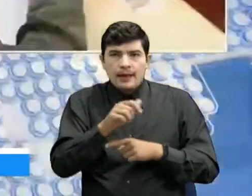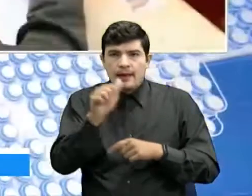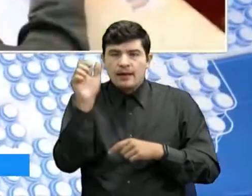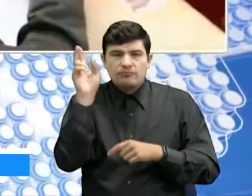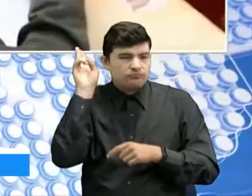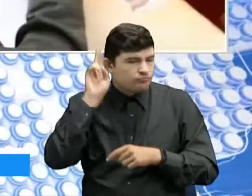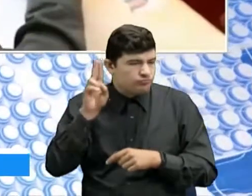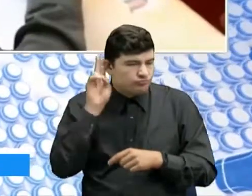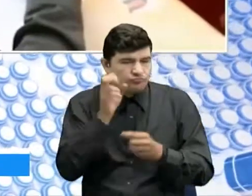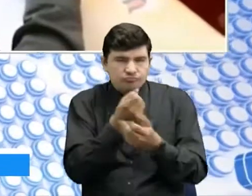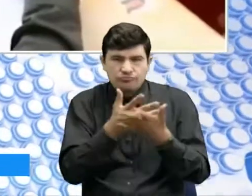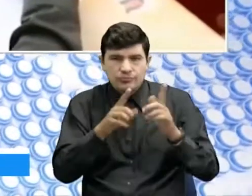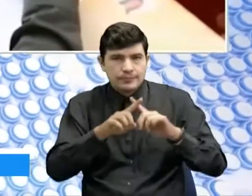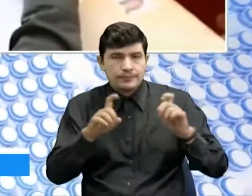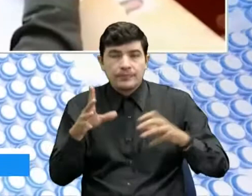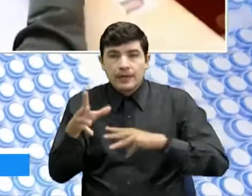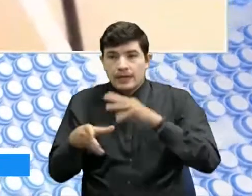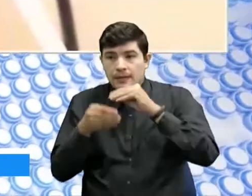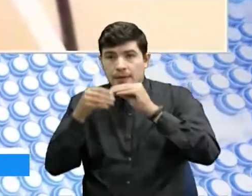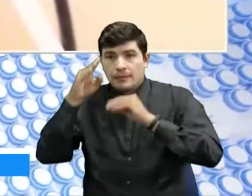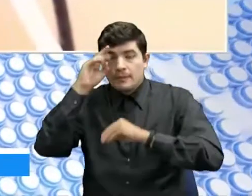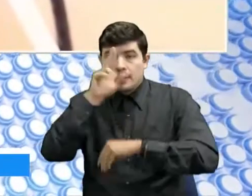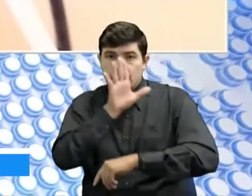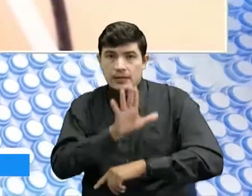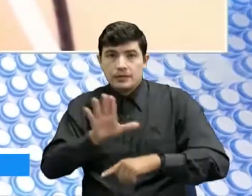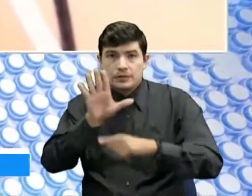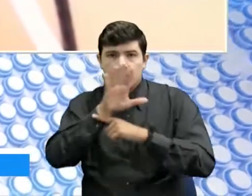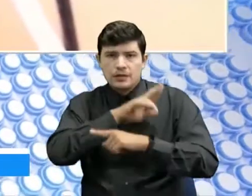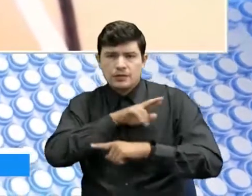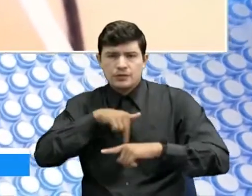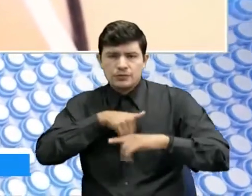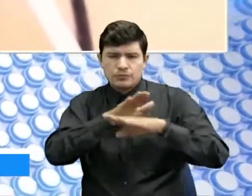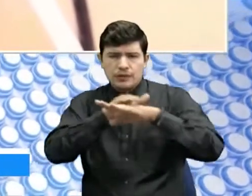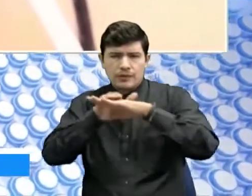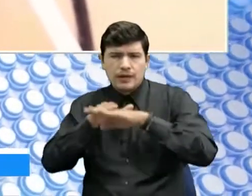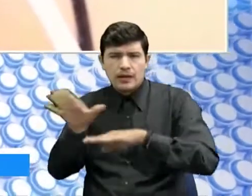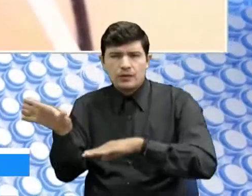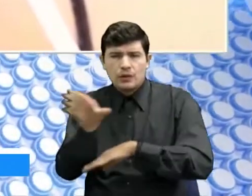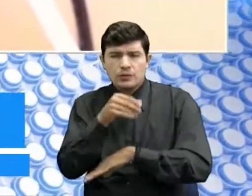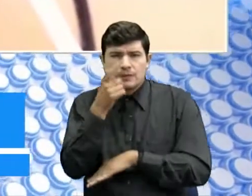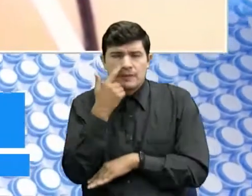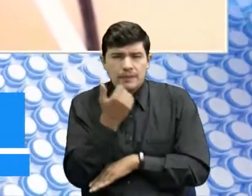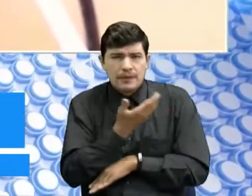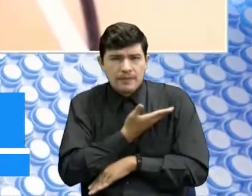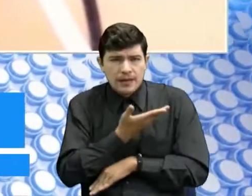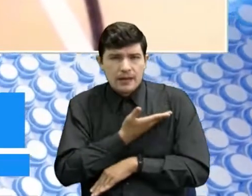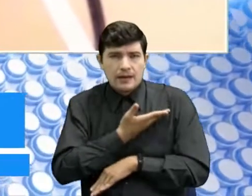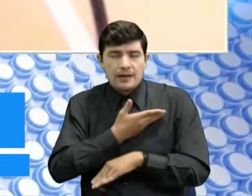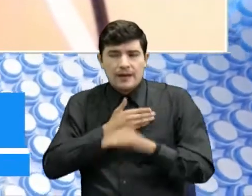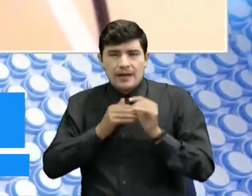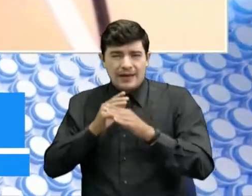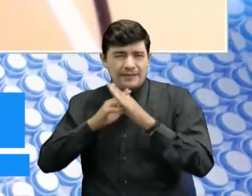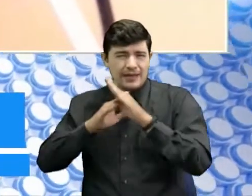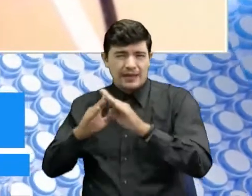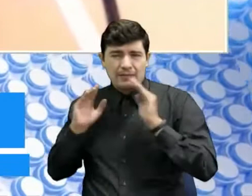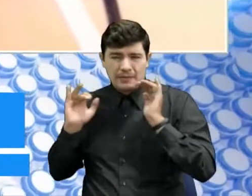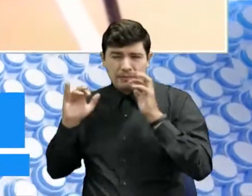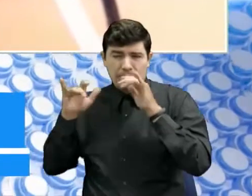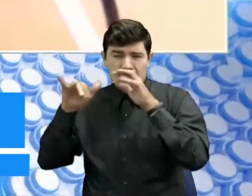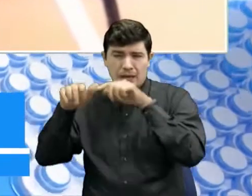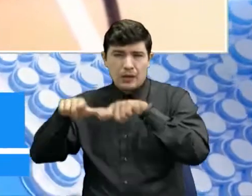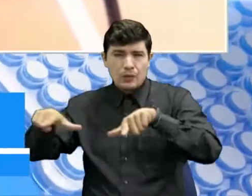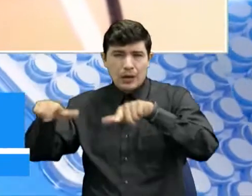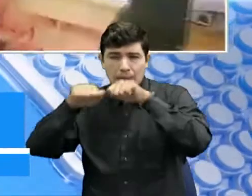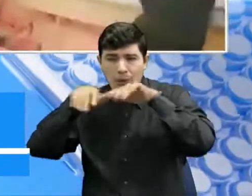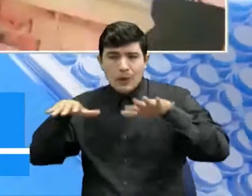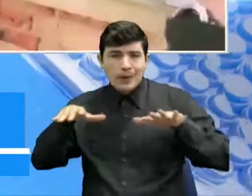embriaguez. Igualmente nosotros como Policía Nacional hacemos un llamado a todos los padres de familia para evitar las concentraciones en lugares públicos, evitar